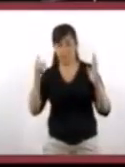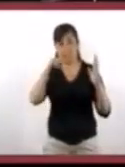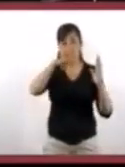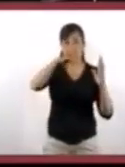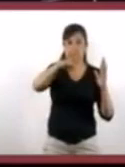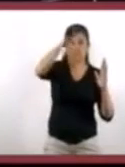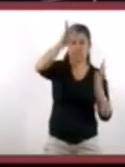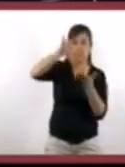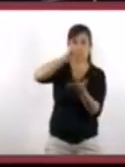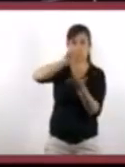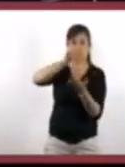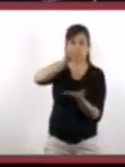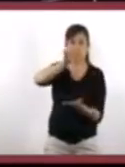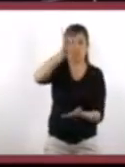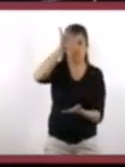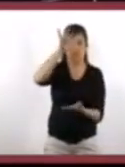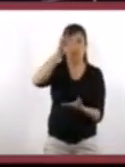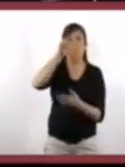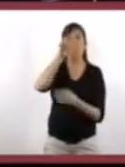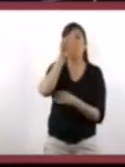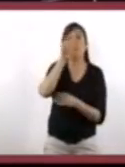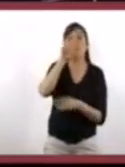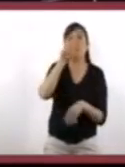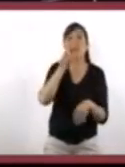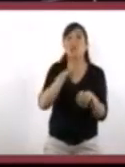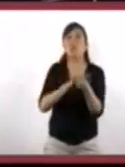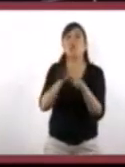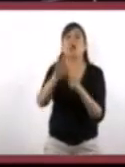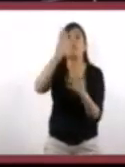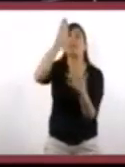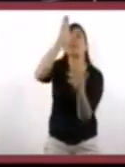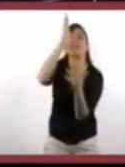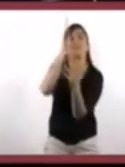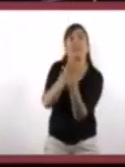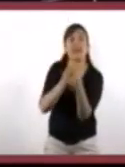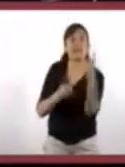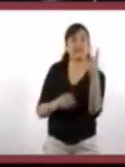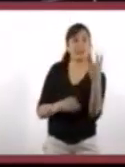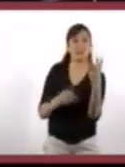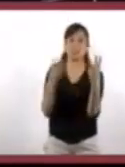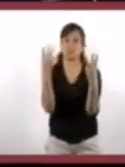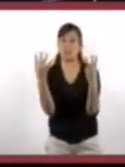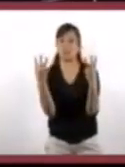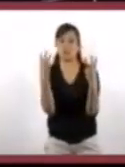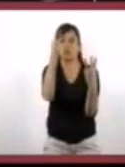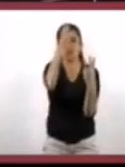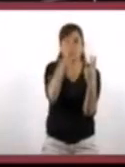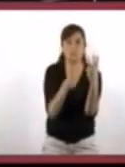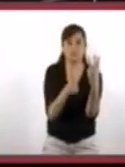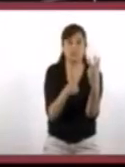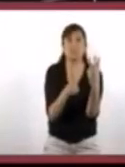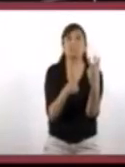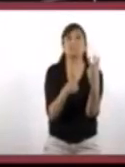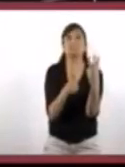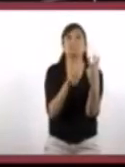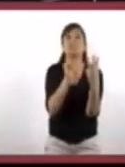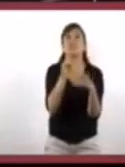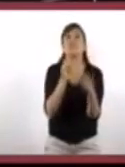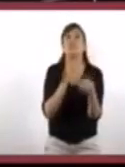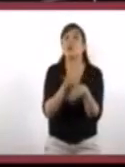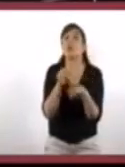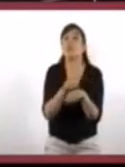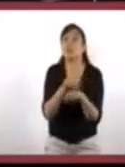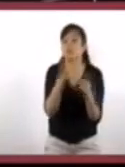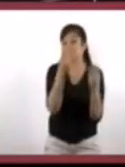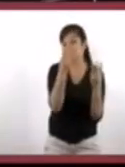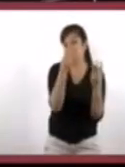encontrar el valor de la mediana. Así que la mediana va a ser la mitad entre 3 y 4. Esto es 3.5. Entonces, en